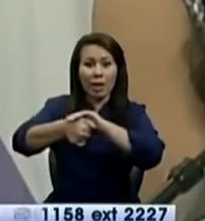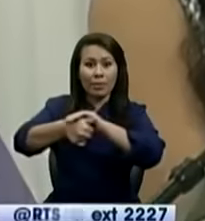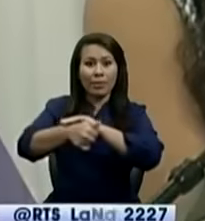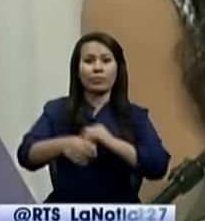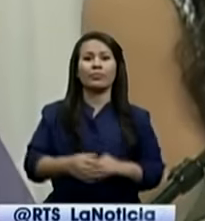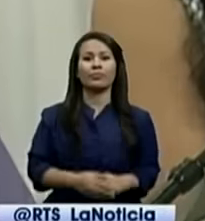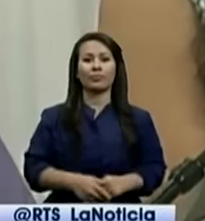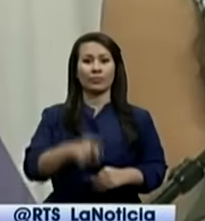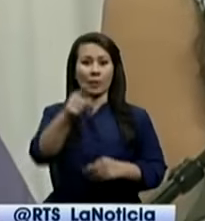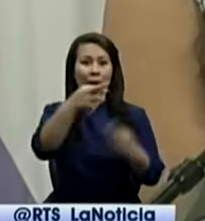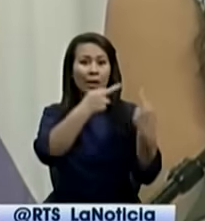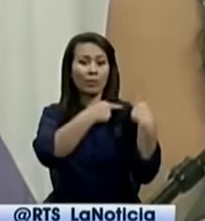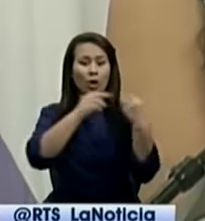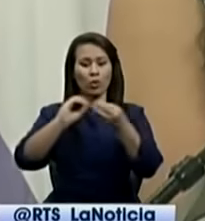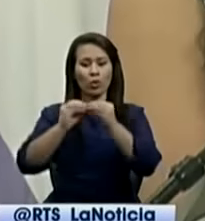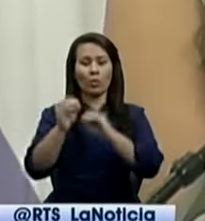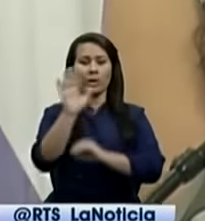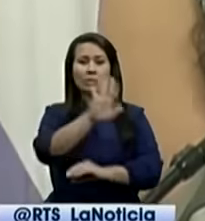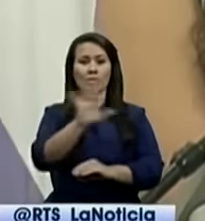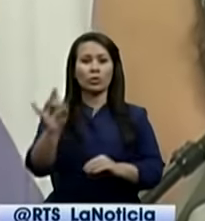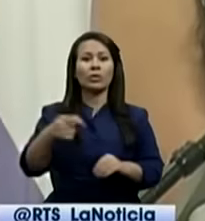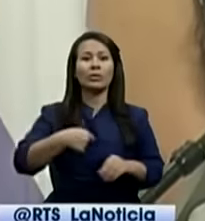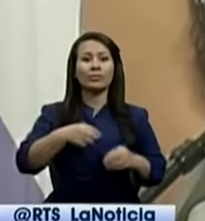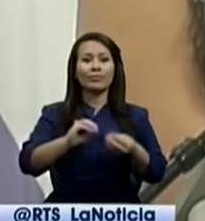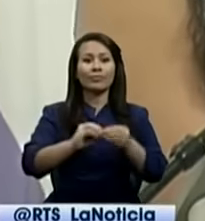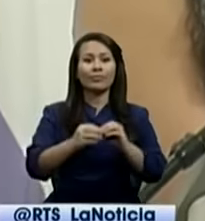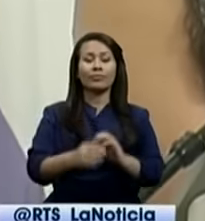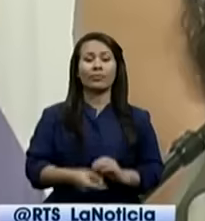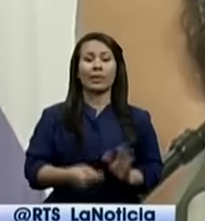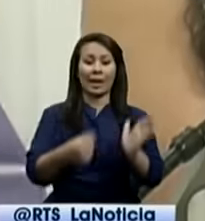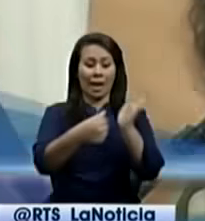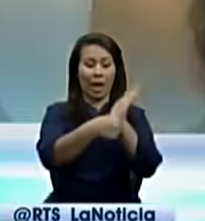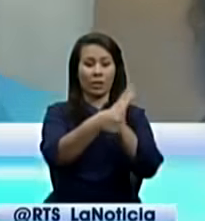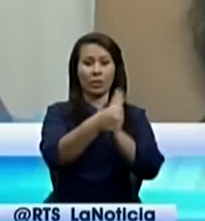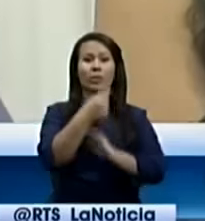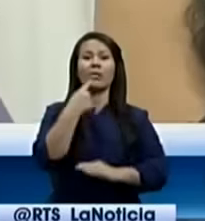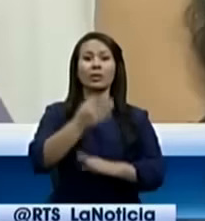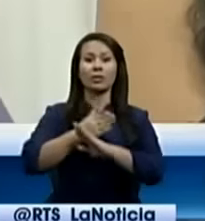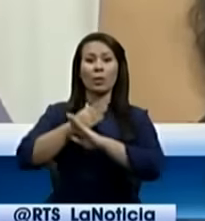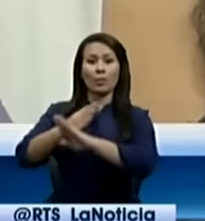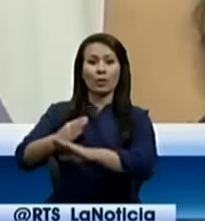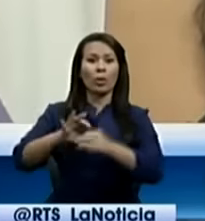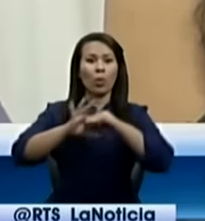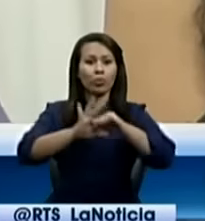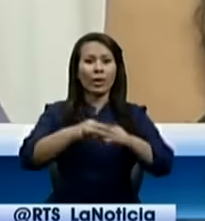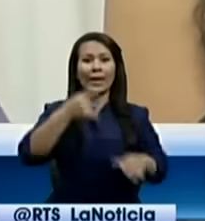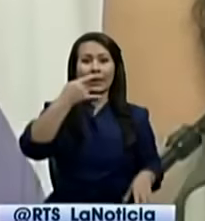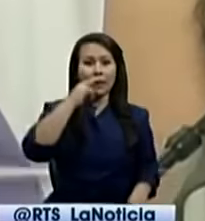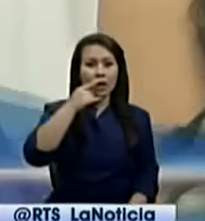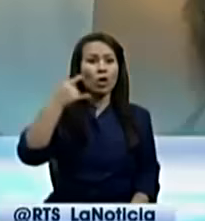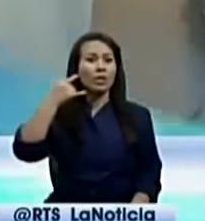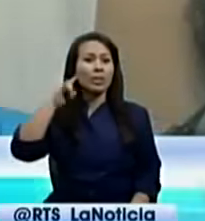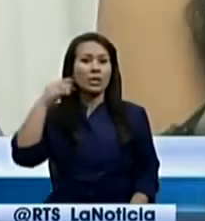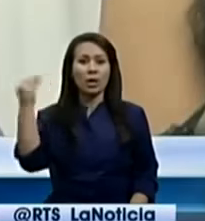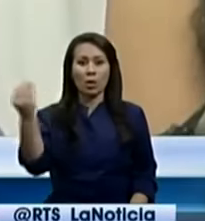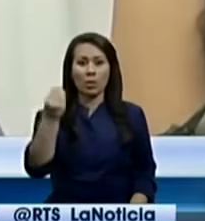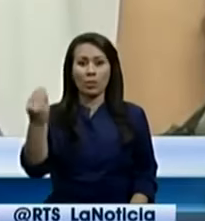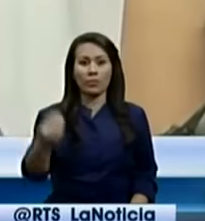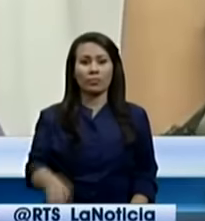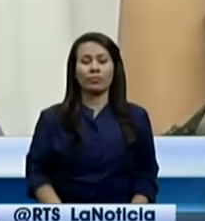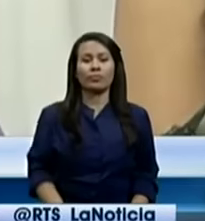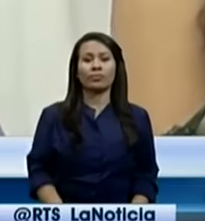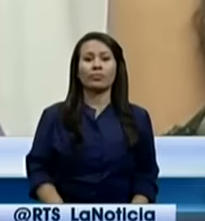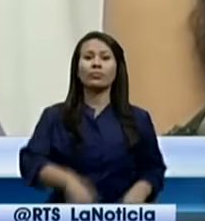Ley Orgánica de Comunicación, en su artículo 65, protege a las audiencias de niñas, niños y adolescentes.